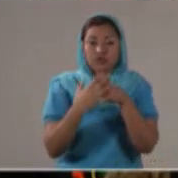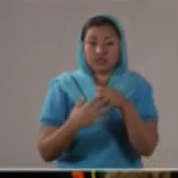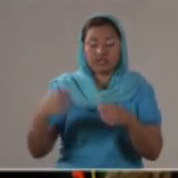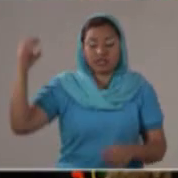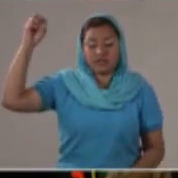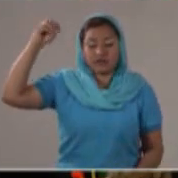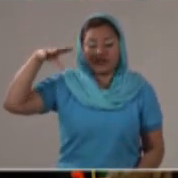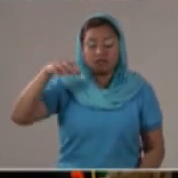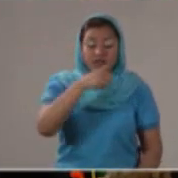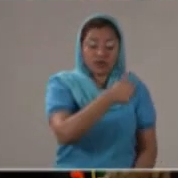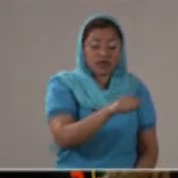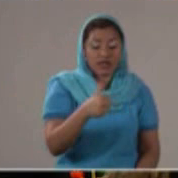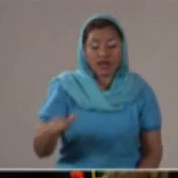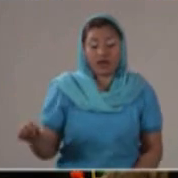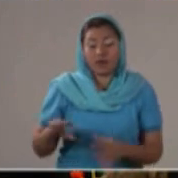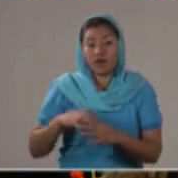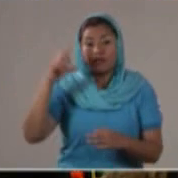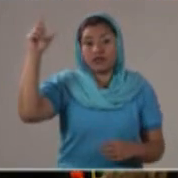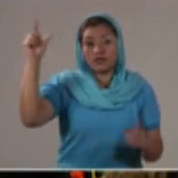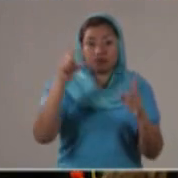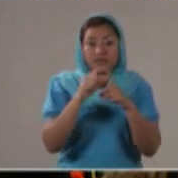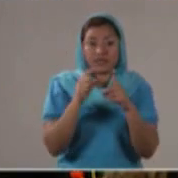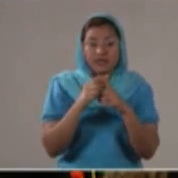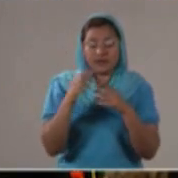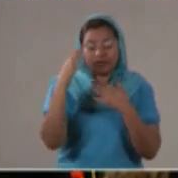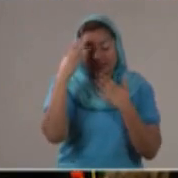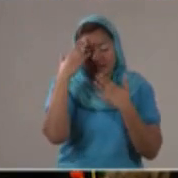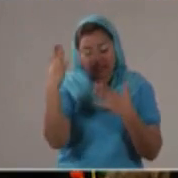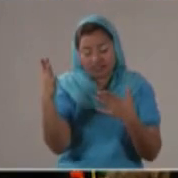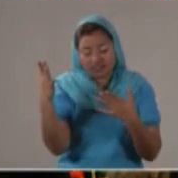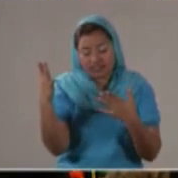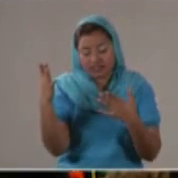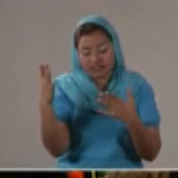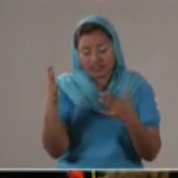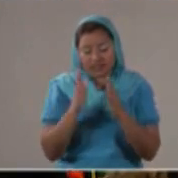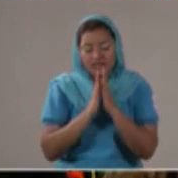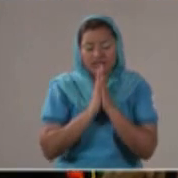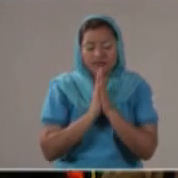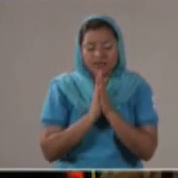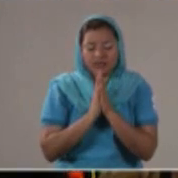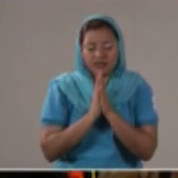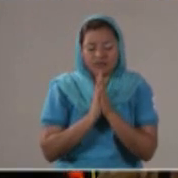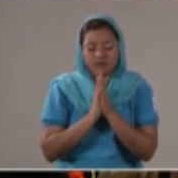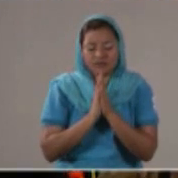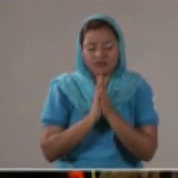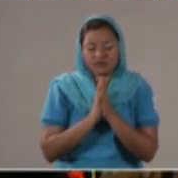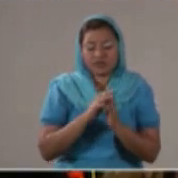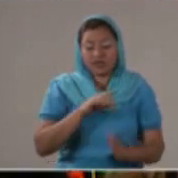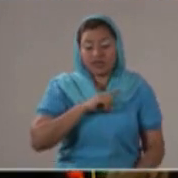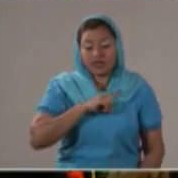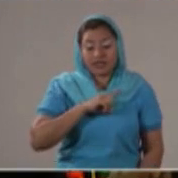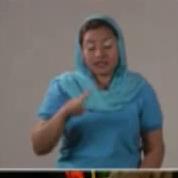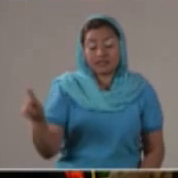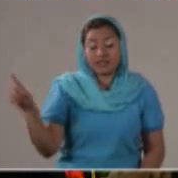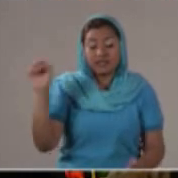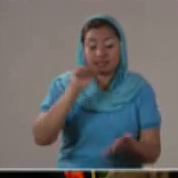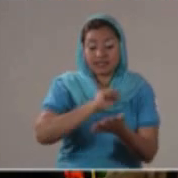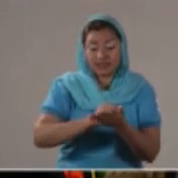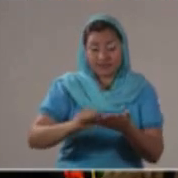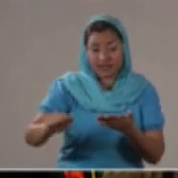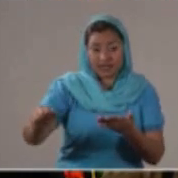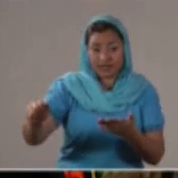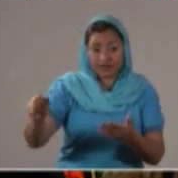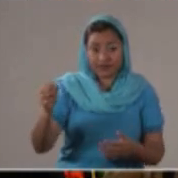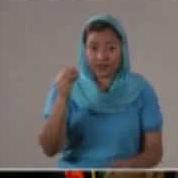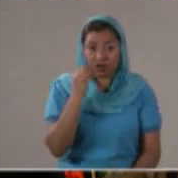tu palabra. Gracias por este pan, el que bendecimos y el que pedimos que sea santificado. Comamos todos del